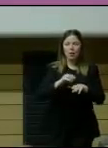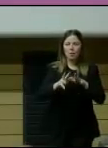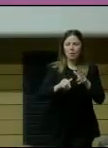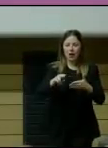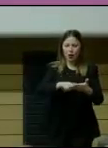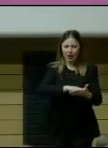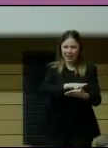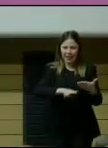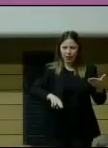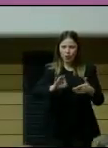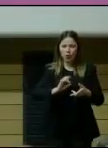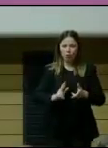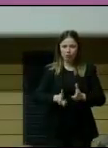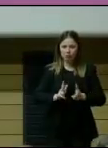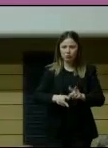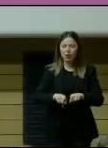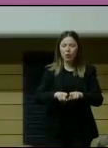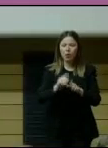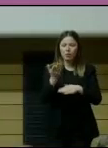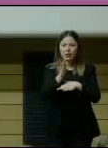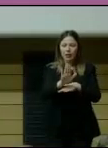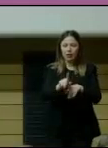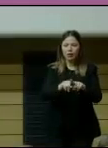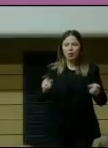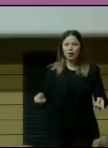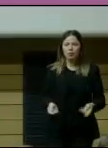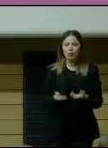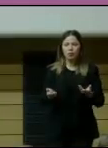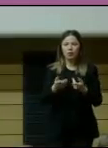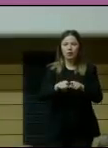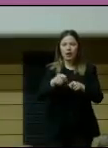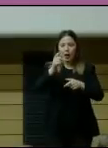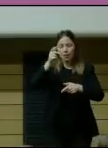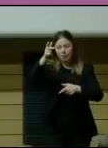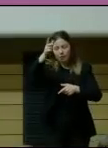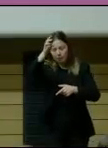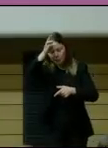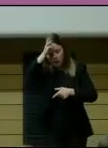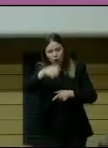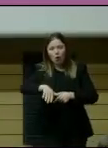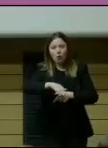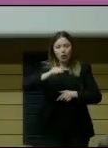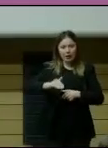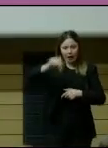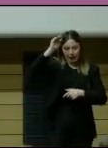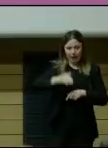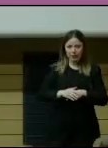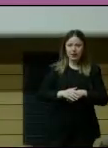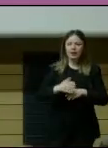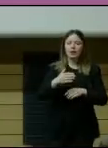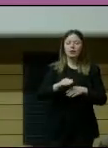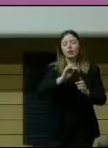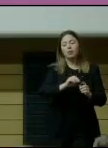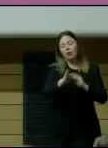tar, el alquitrán, que son 2 tipos de presentaciones de orina que se producen especialmente en México, en las zonas altas, llegaban a